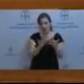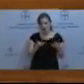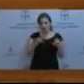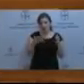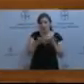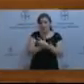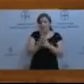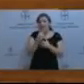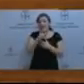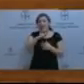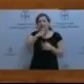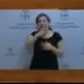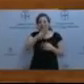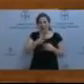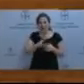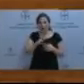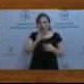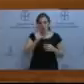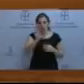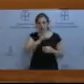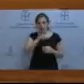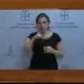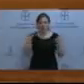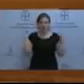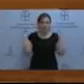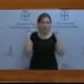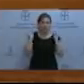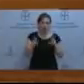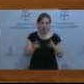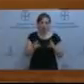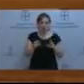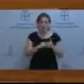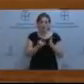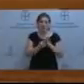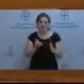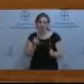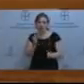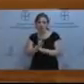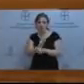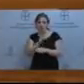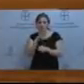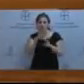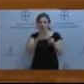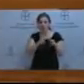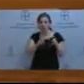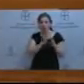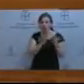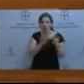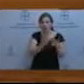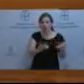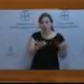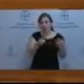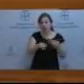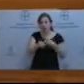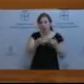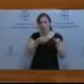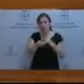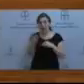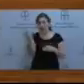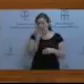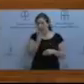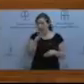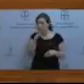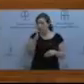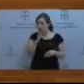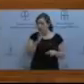las tres peores comunidades autónomas en el sistema de ayudas para la compra de libros de texto y material escolar. ¿Por qué? En